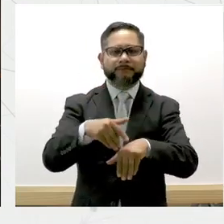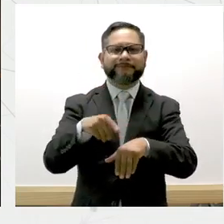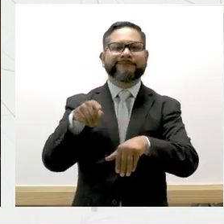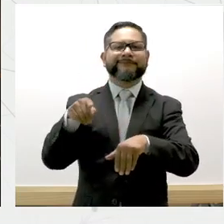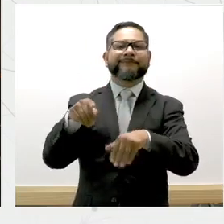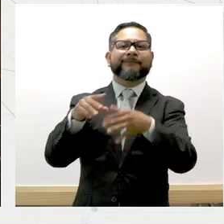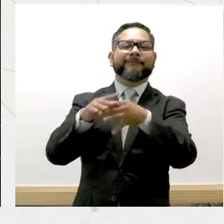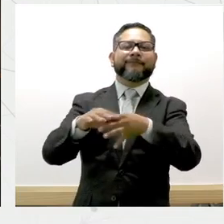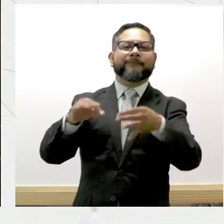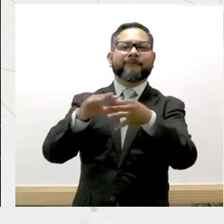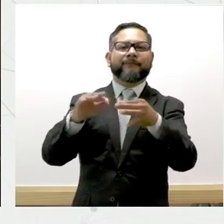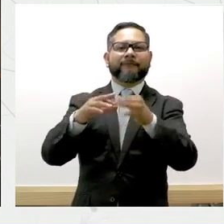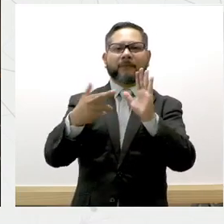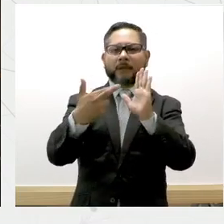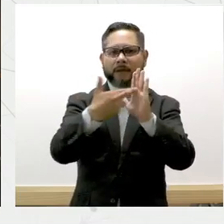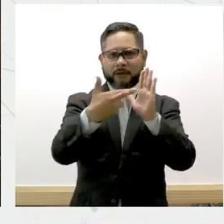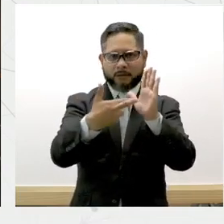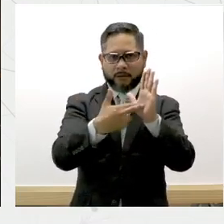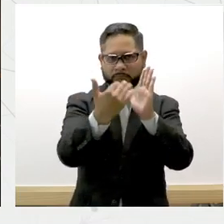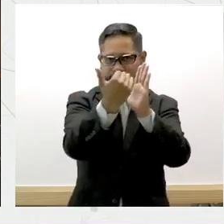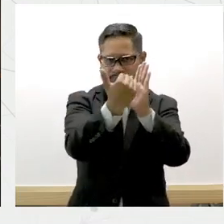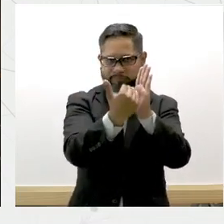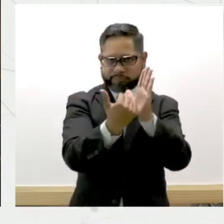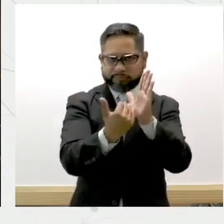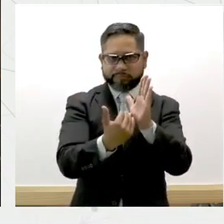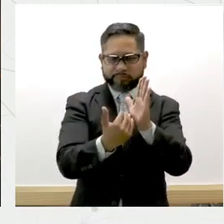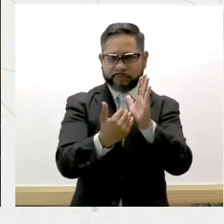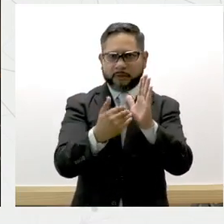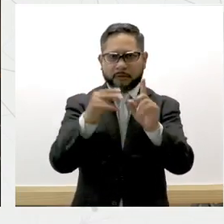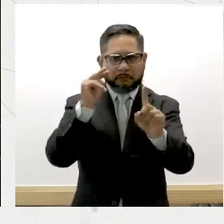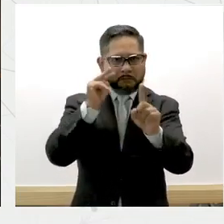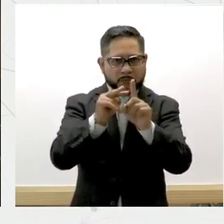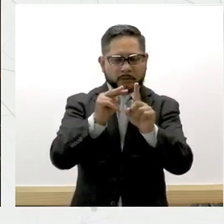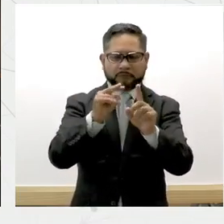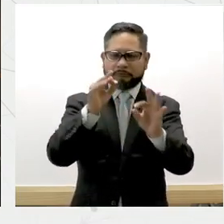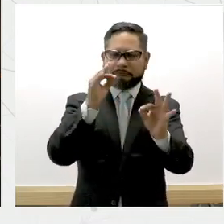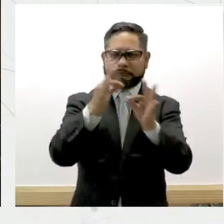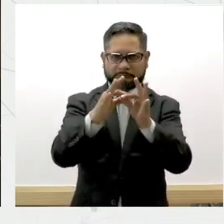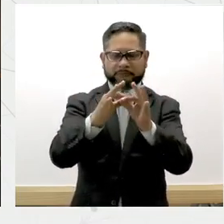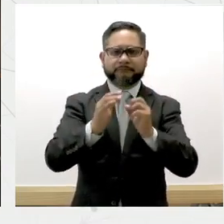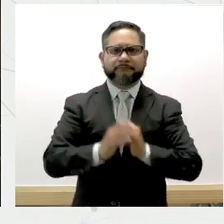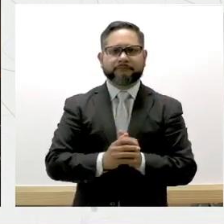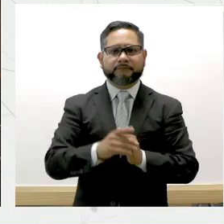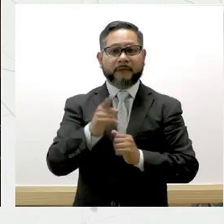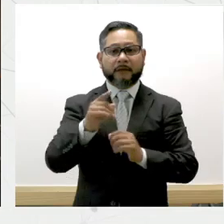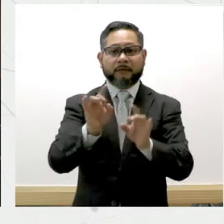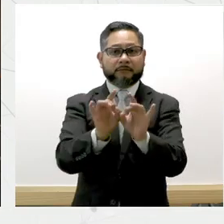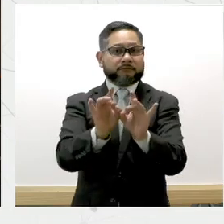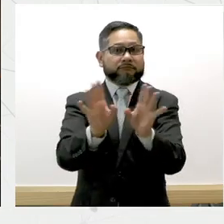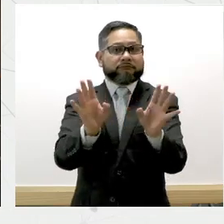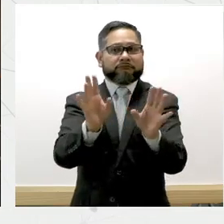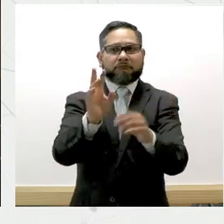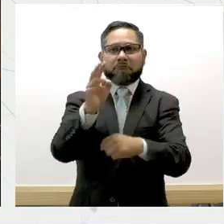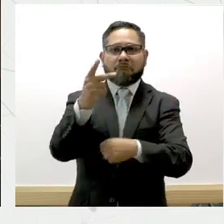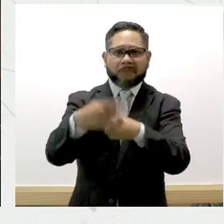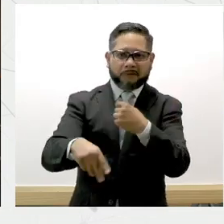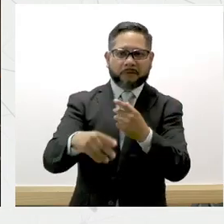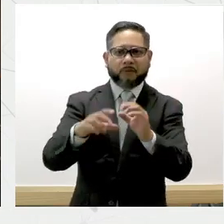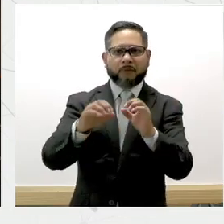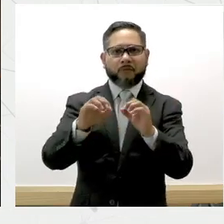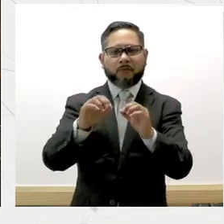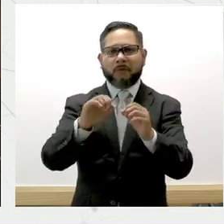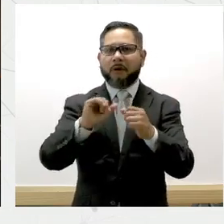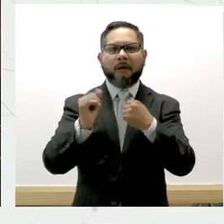del cumplimiento normativo, la del compliance, un enfoque basado en riesgos, ¿no? Un enfoque basado en riesgos que viene a ser muy coherente con el estudio